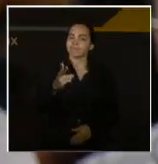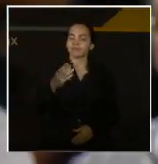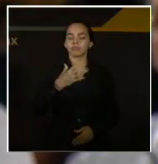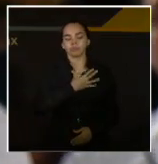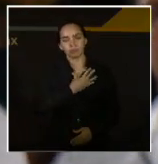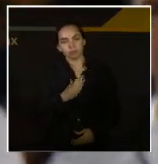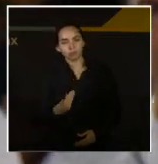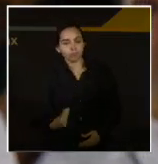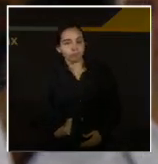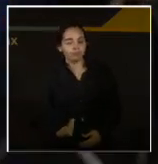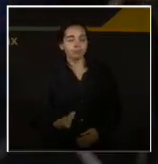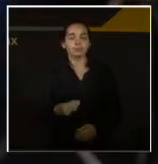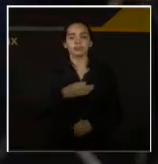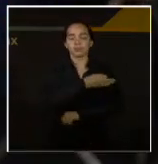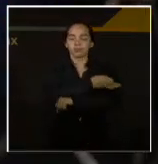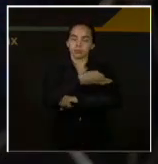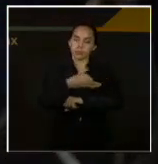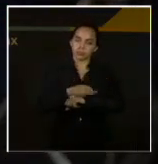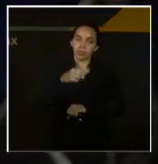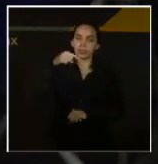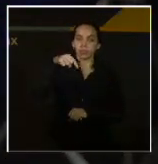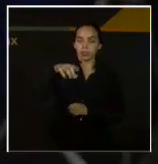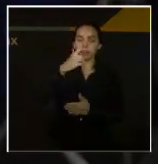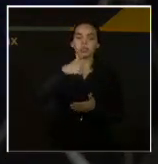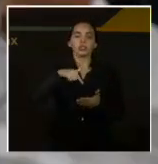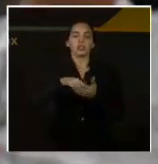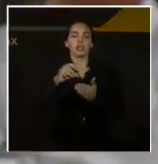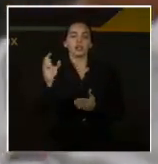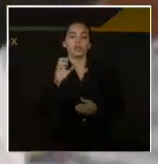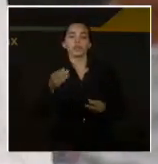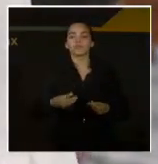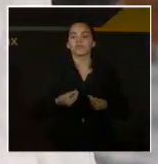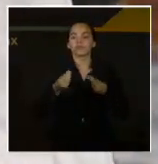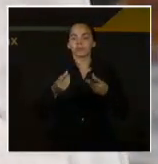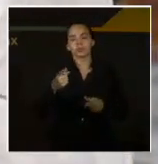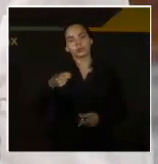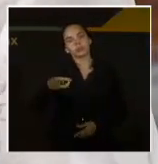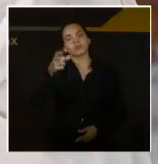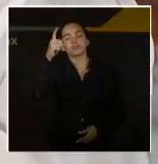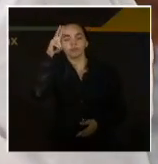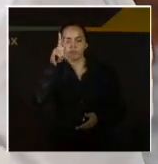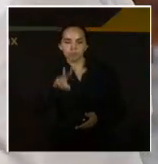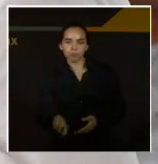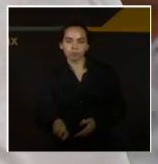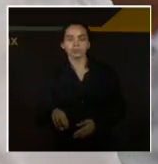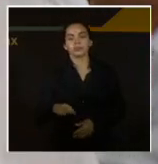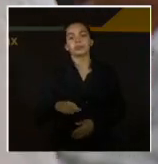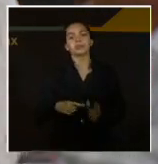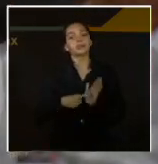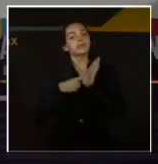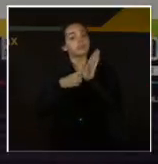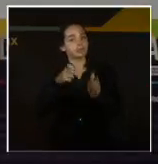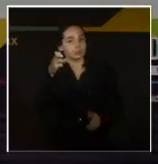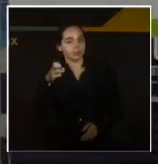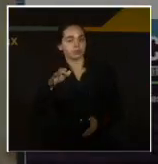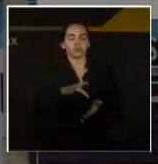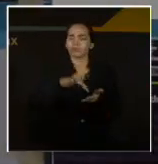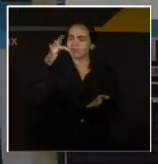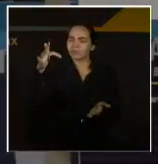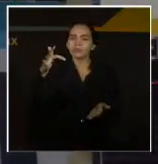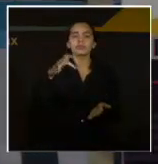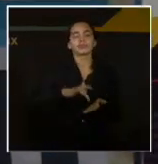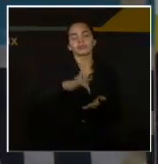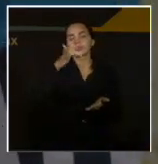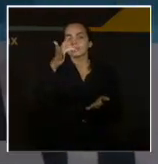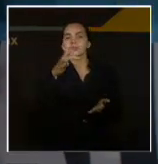hijos. Estos espacios, cuando se dan con esta franqueza, permiten eso. Y por eso se los agradezco.